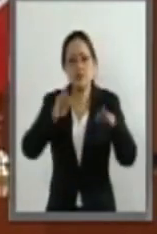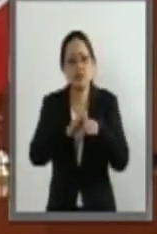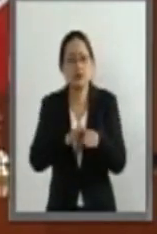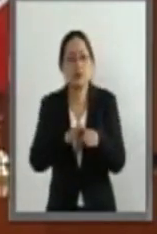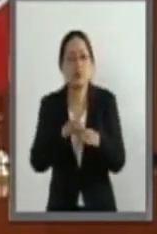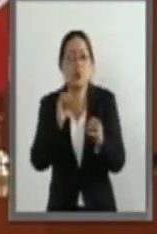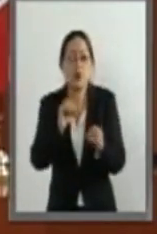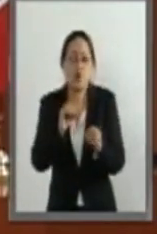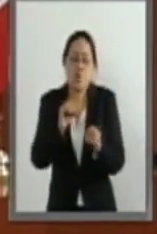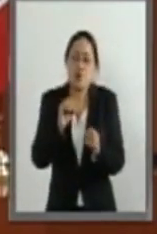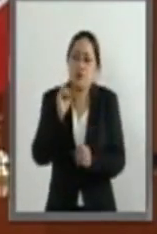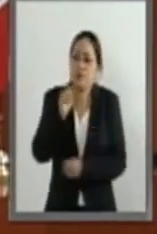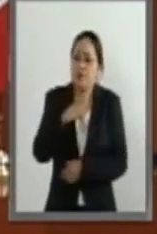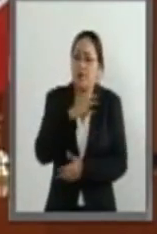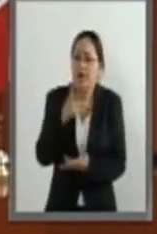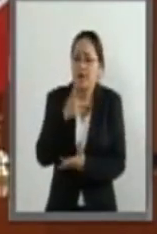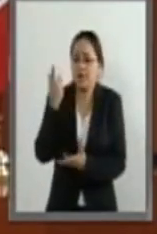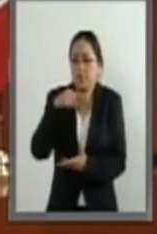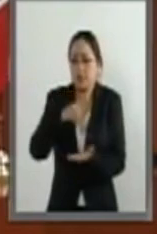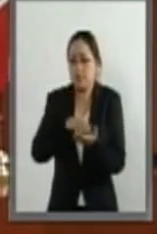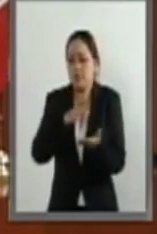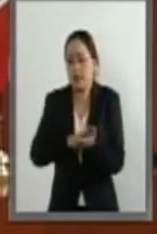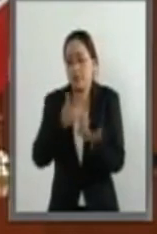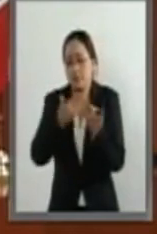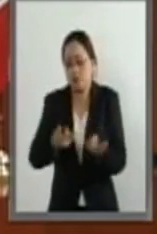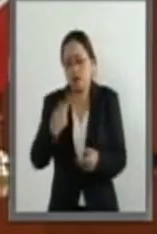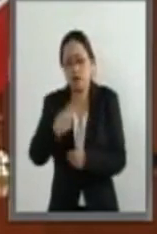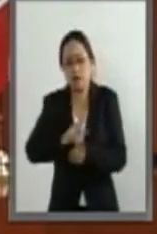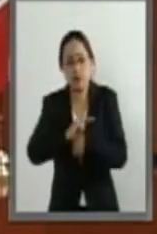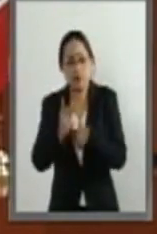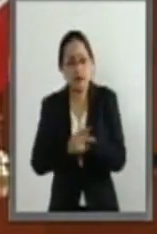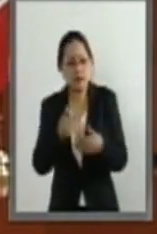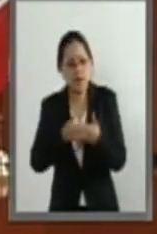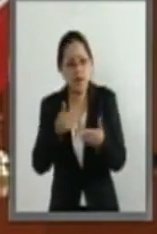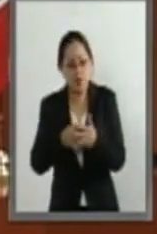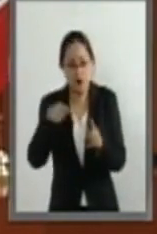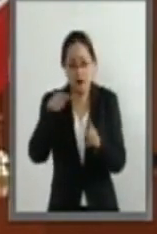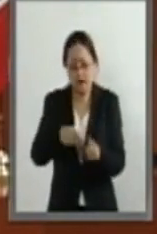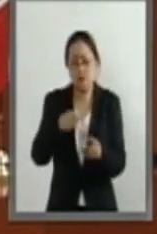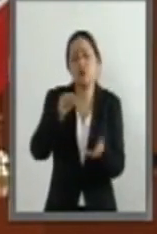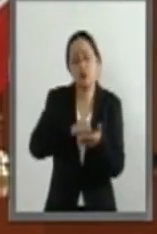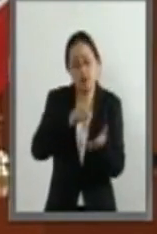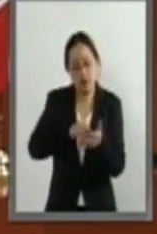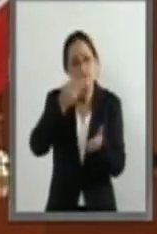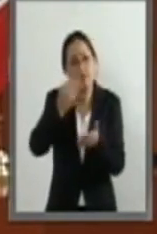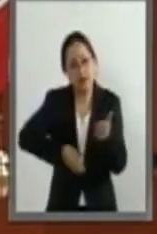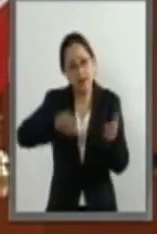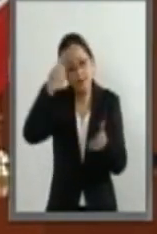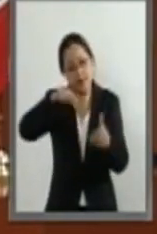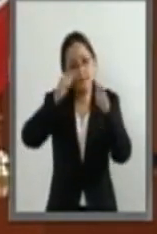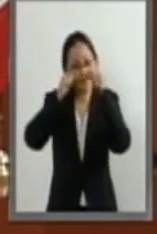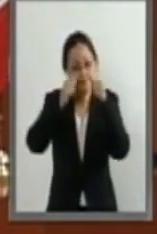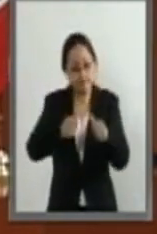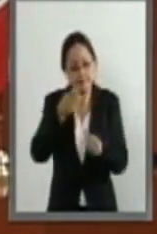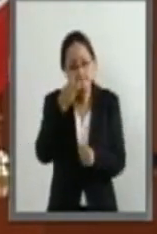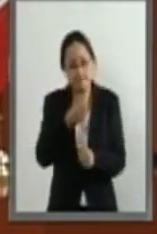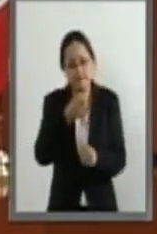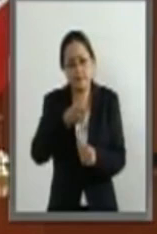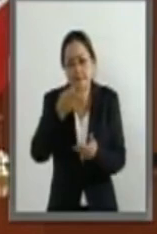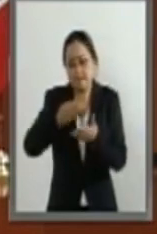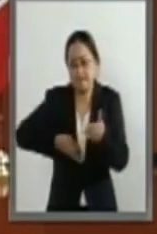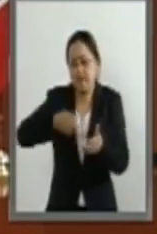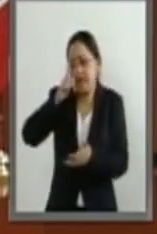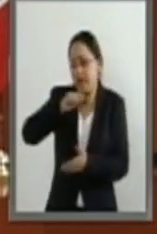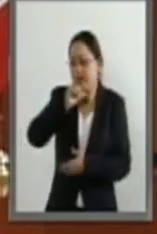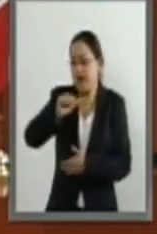hitos ya para la historia de este país, pero creo que le estamos quedando faltos todavía al país